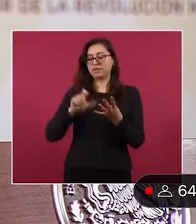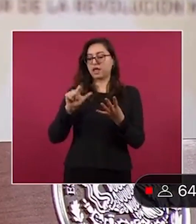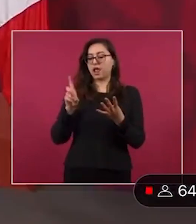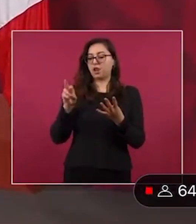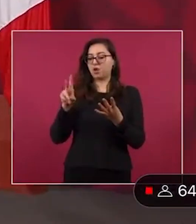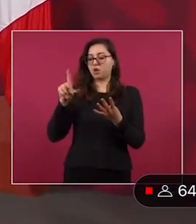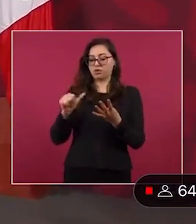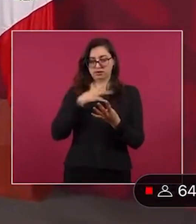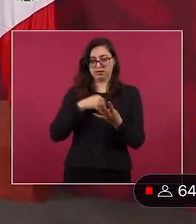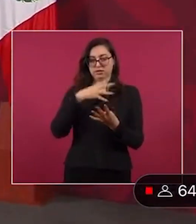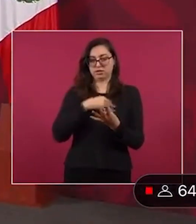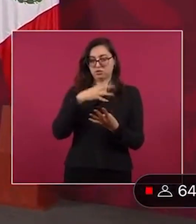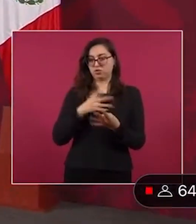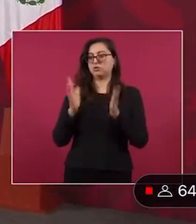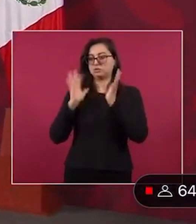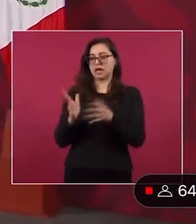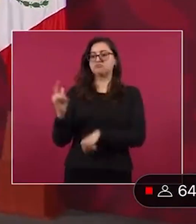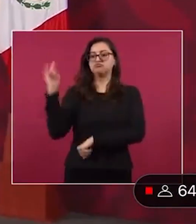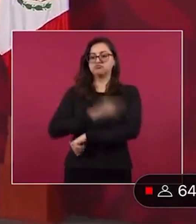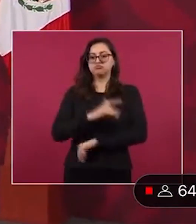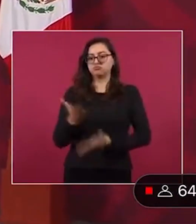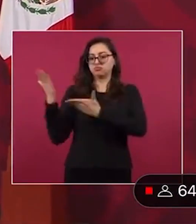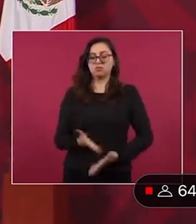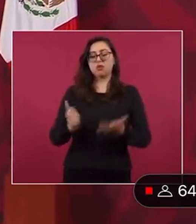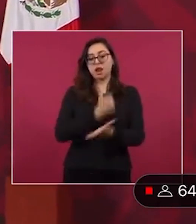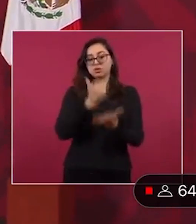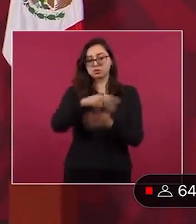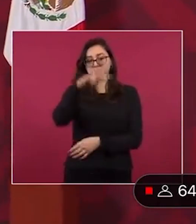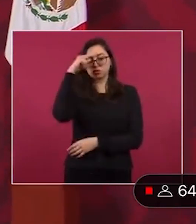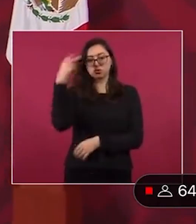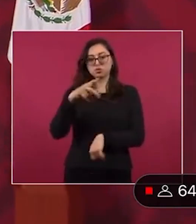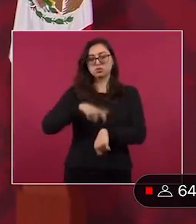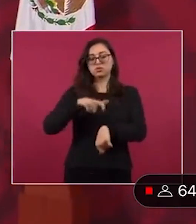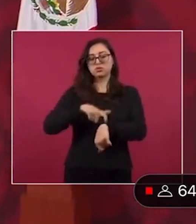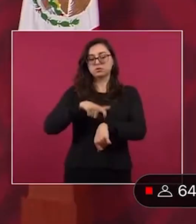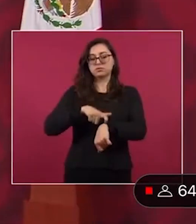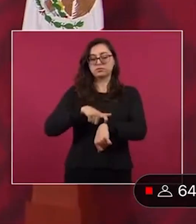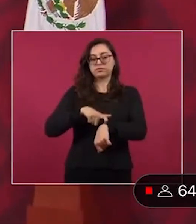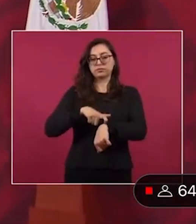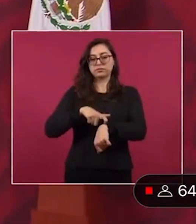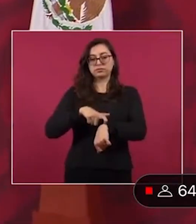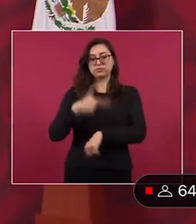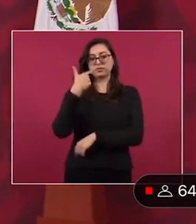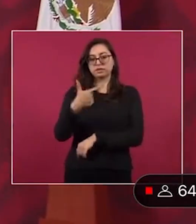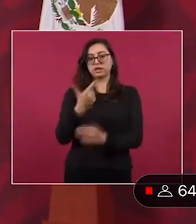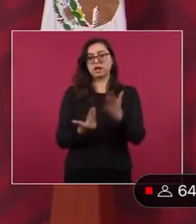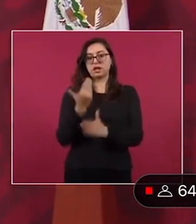hijos, arribaron al aeropuerto de la Ciudad de México a las